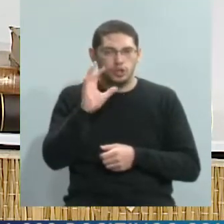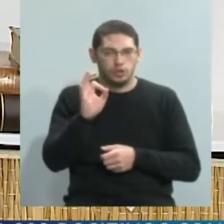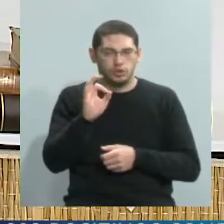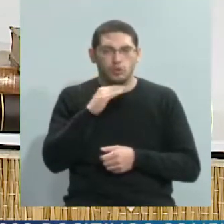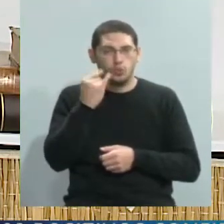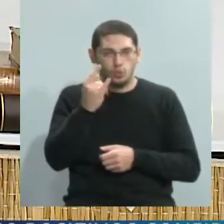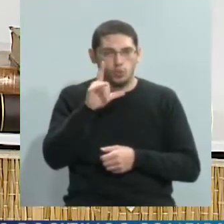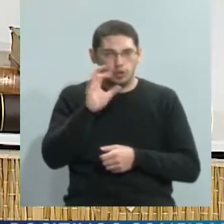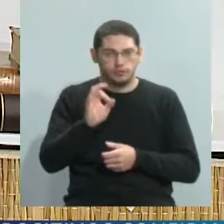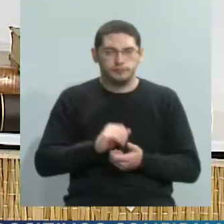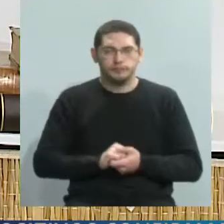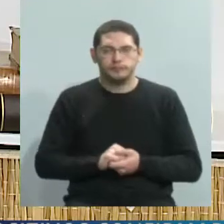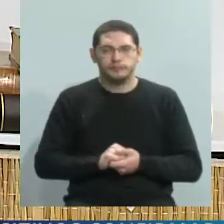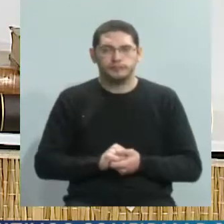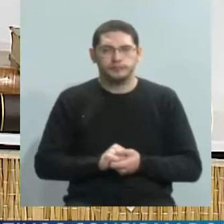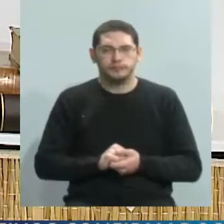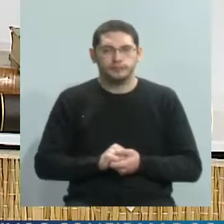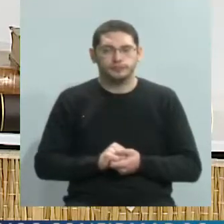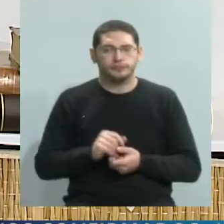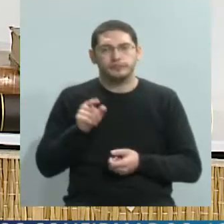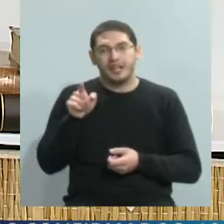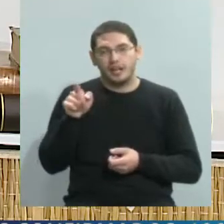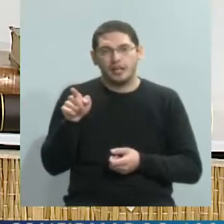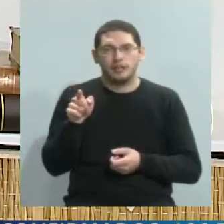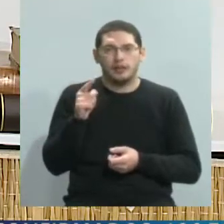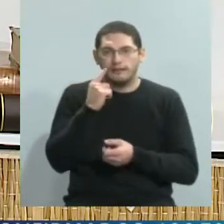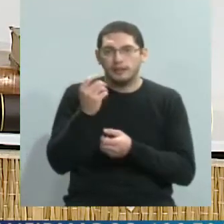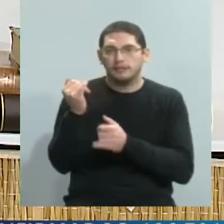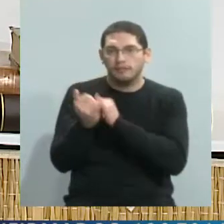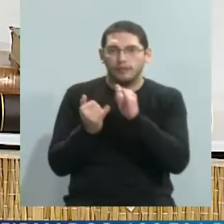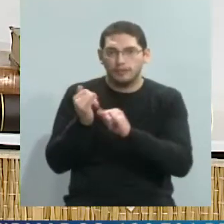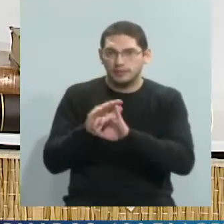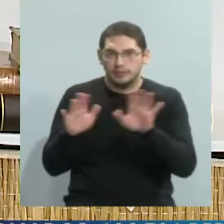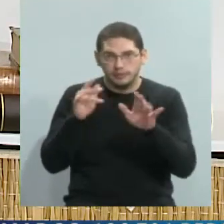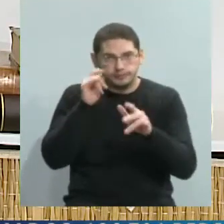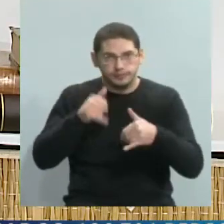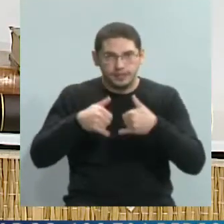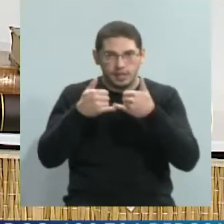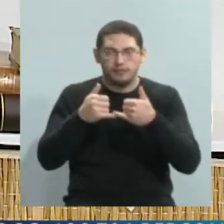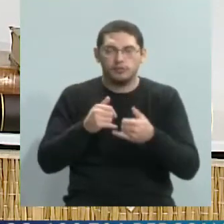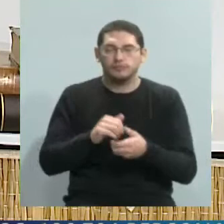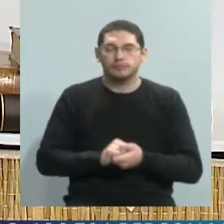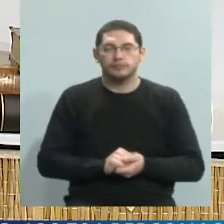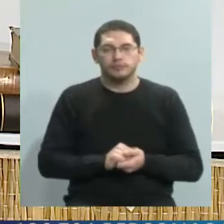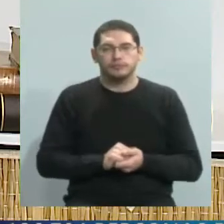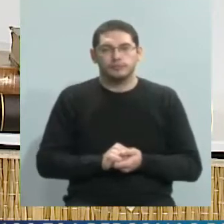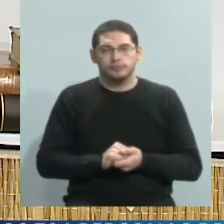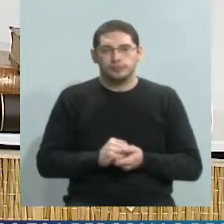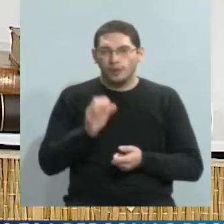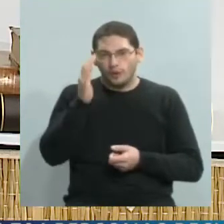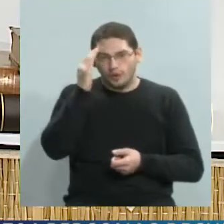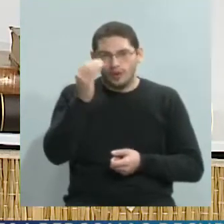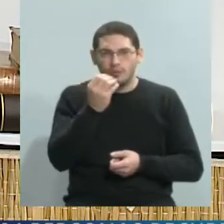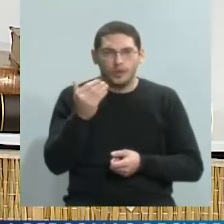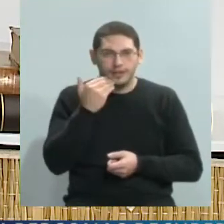dudas que podemos tener, para que nos informe de qué se trata. Lo tenemos a Julio entonces ahora en línea. Julio, ¿cómo le va? Buenas